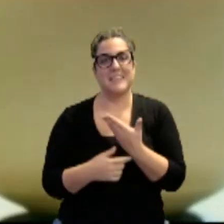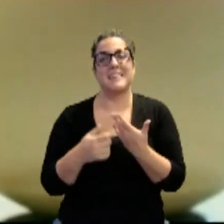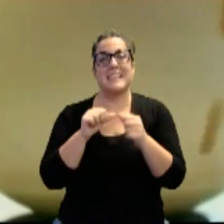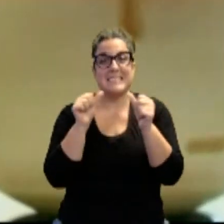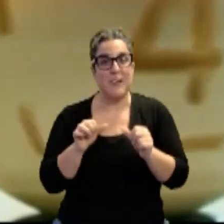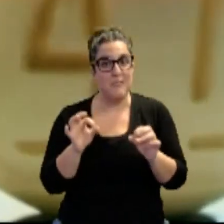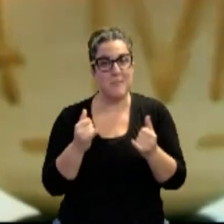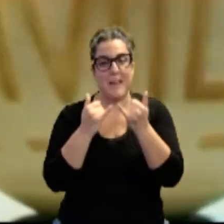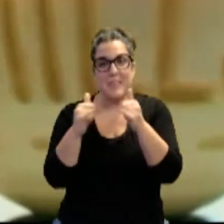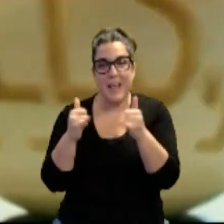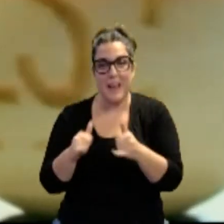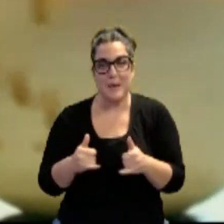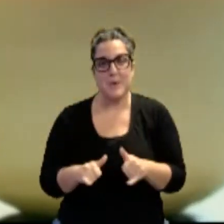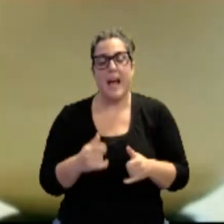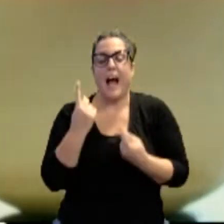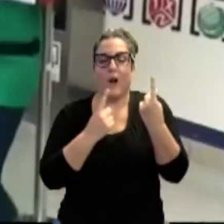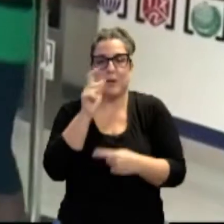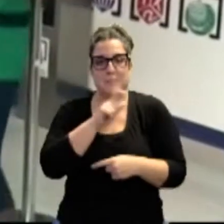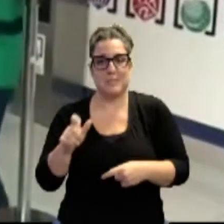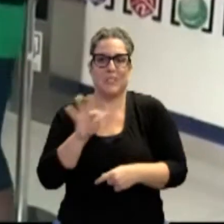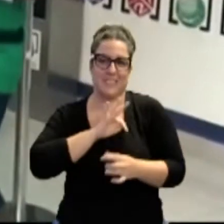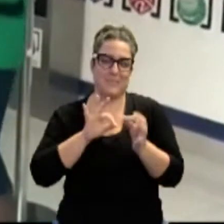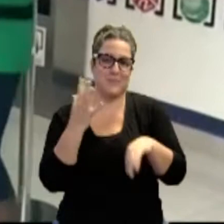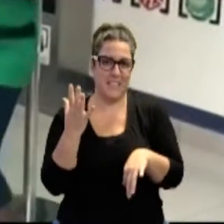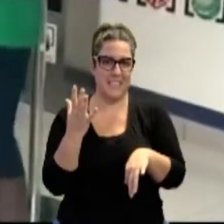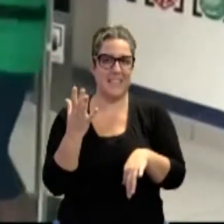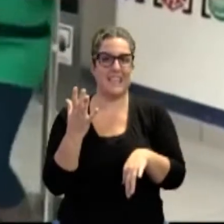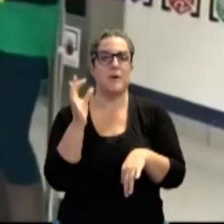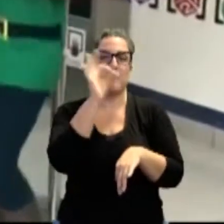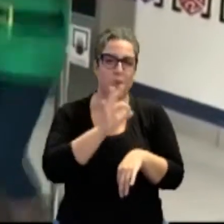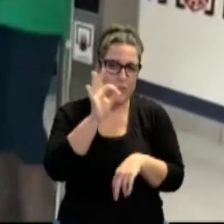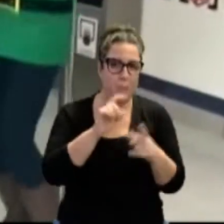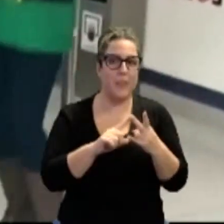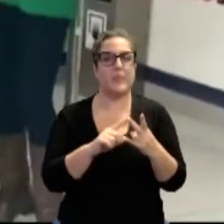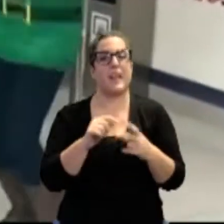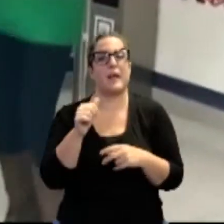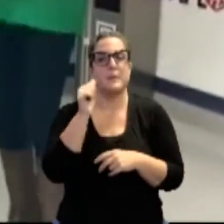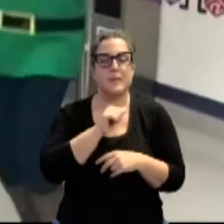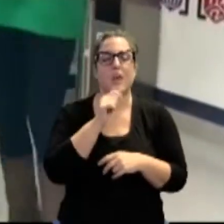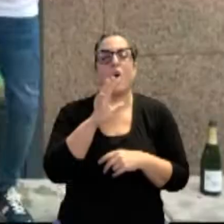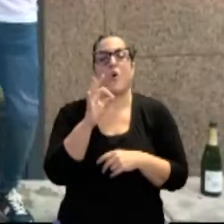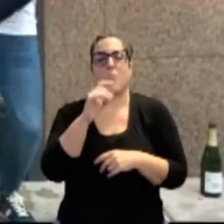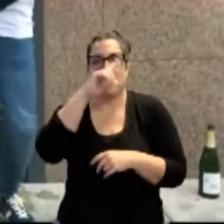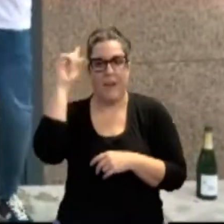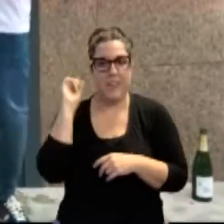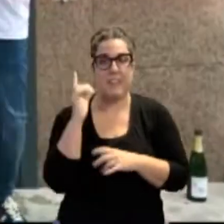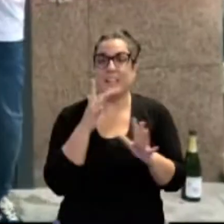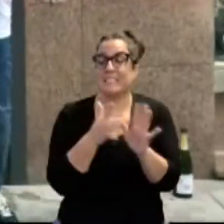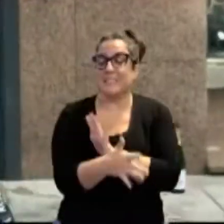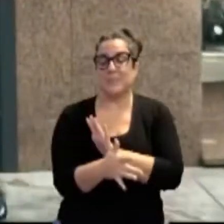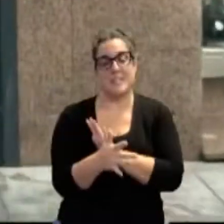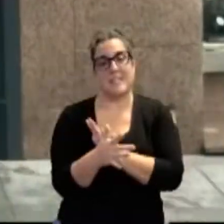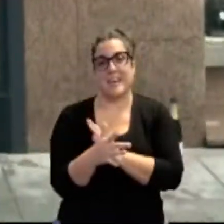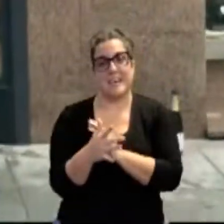celebraban también algunos de los afortunados en Pontevedra, Vigo o Madrid. Es la felicidad tras haberse